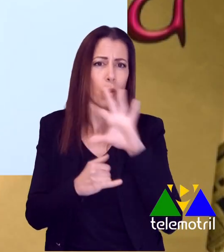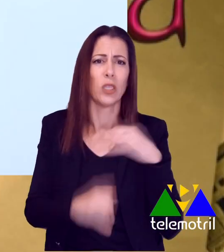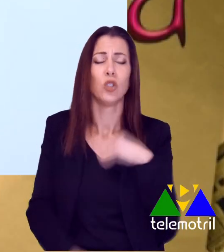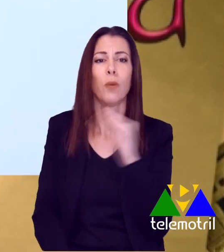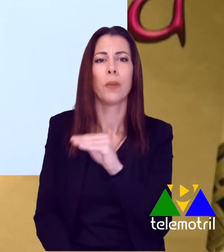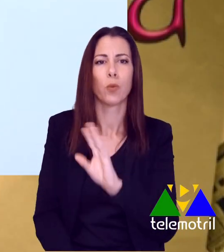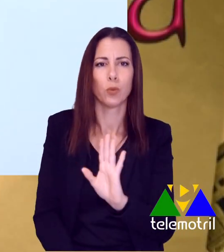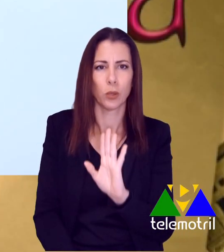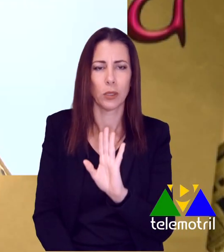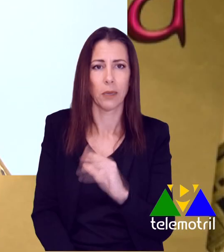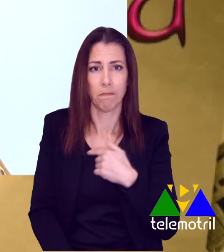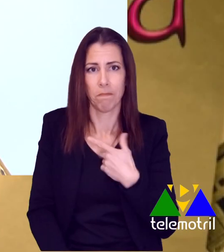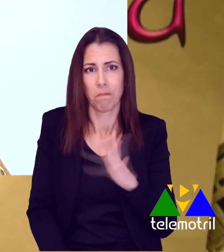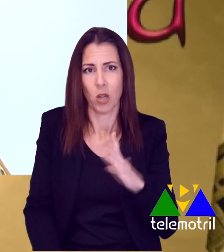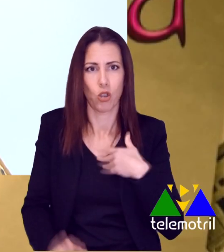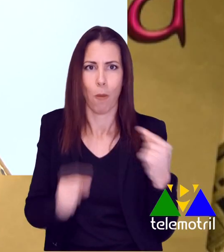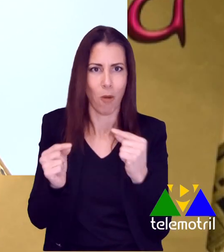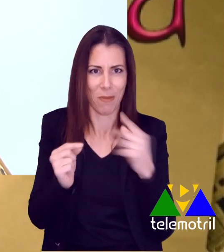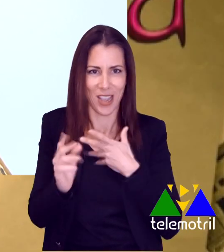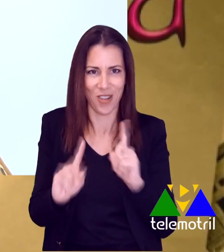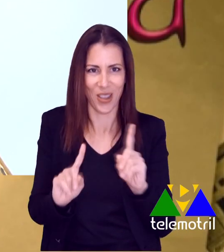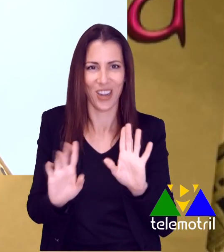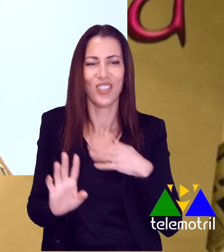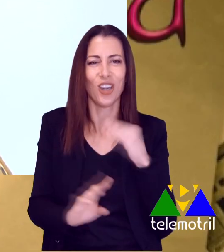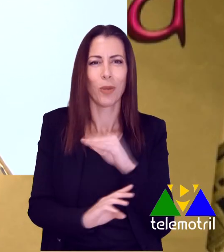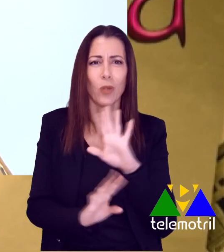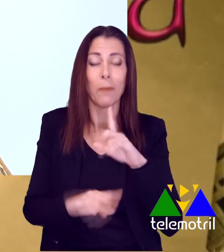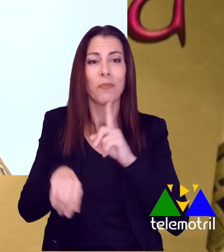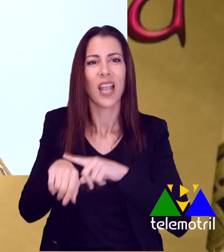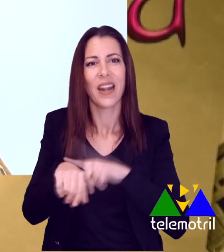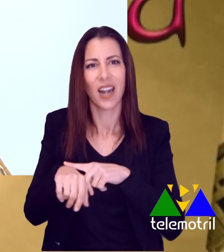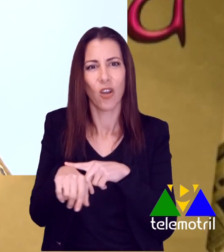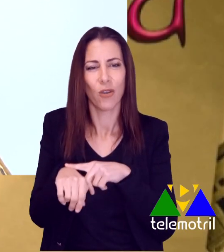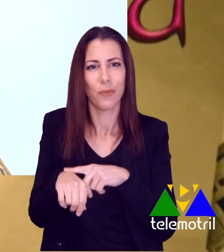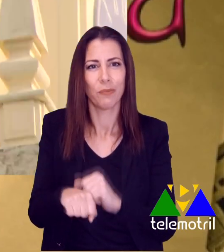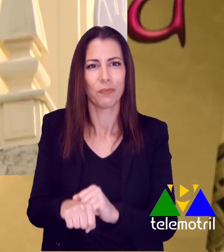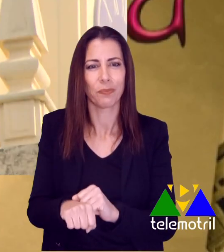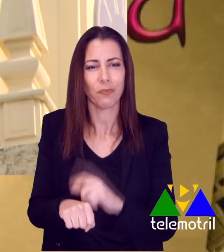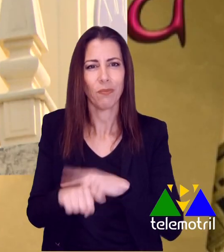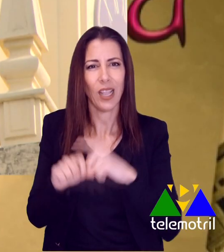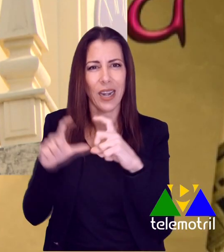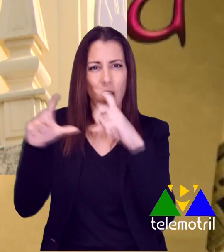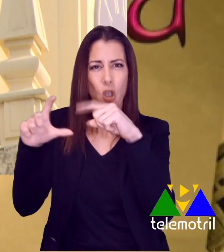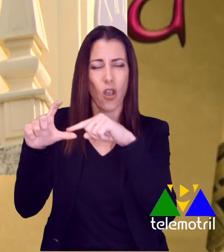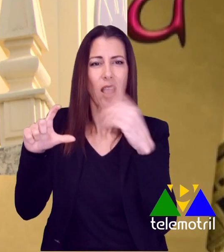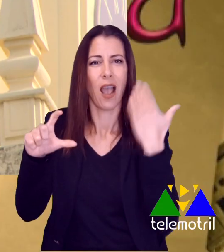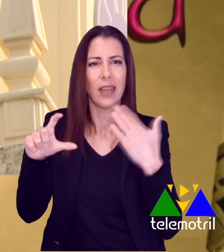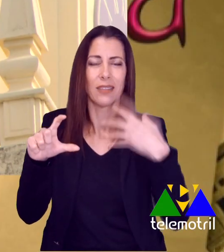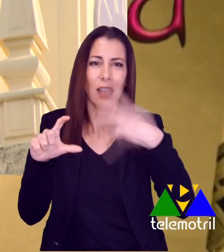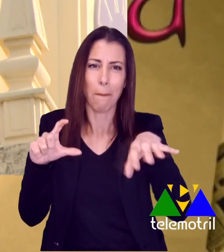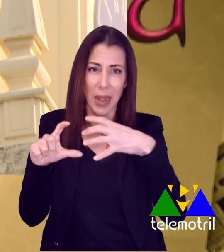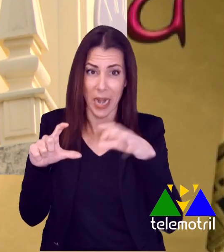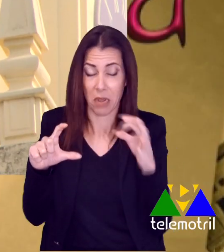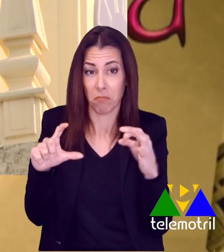pregunta y sin ánimo de polémica. El reloj, los relojes habituales de los campanarios y